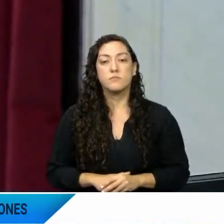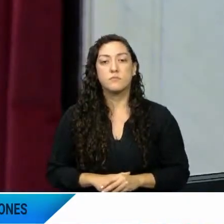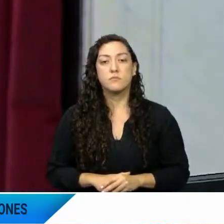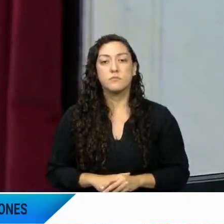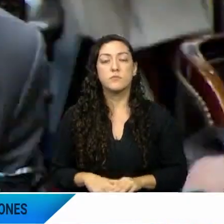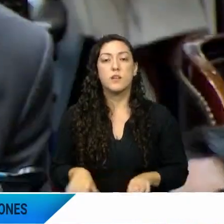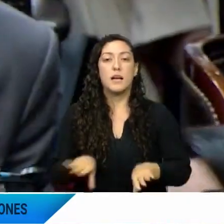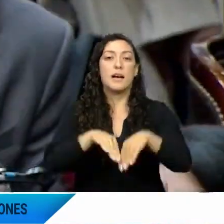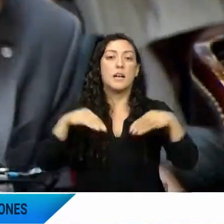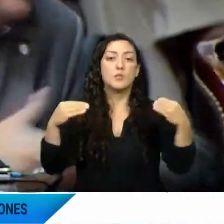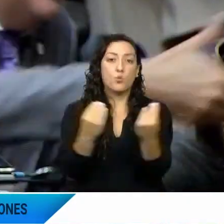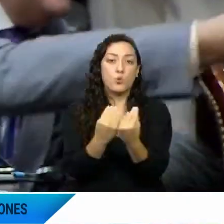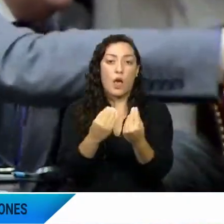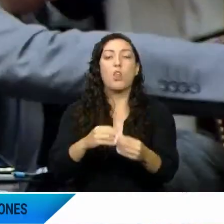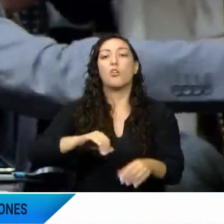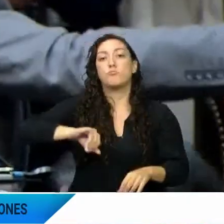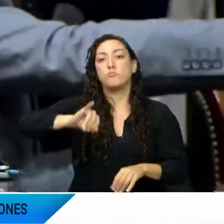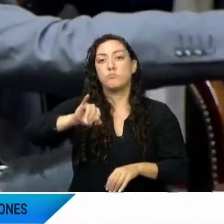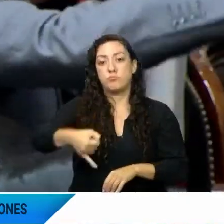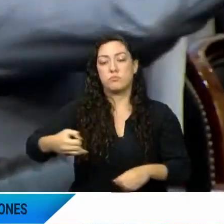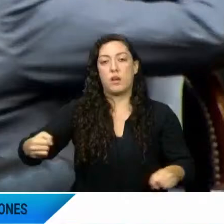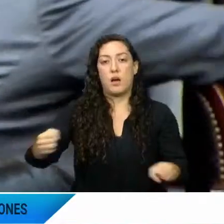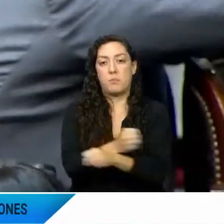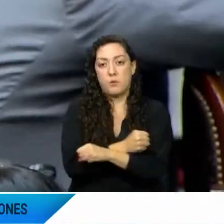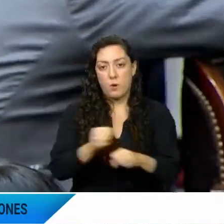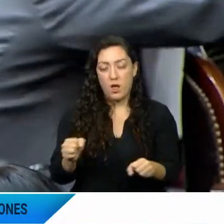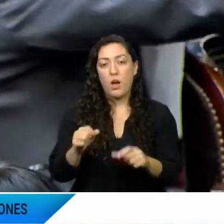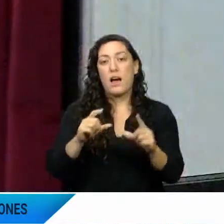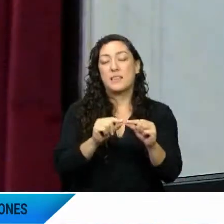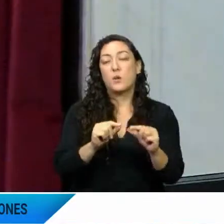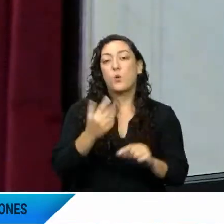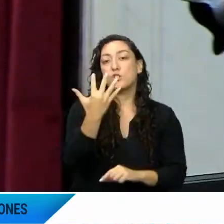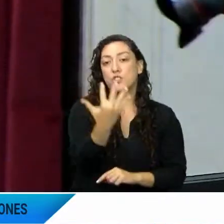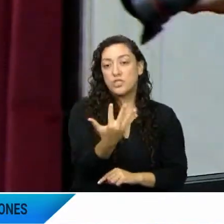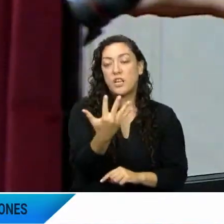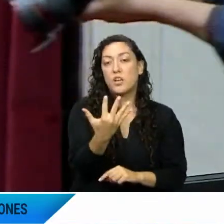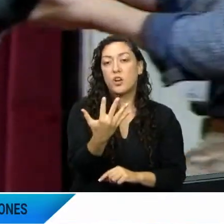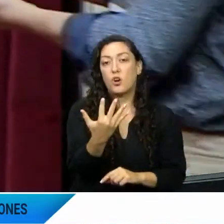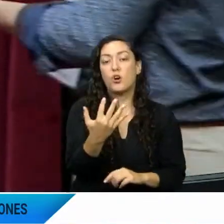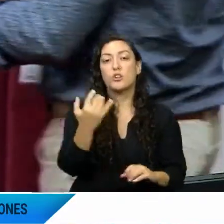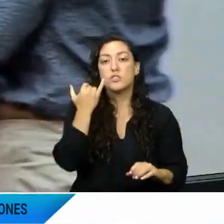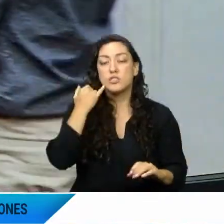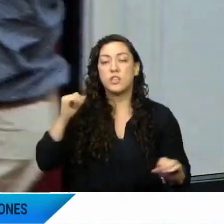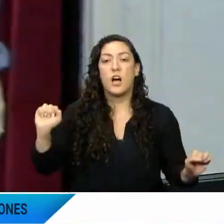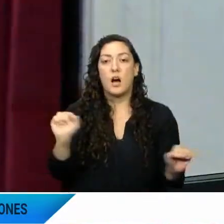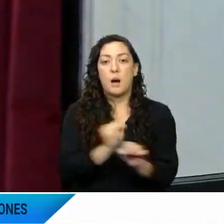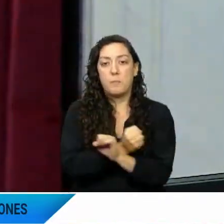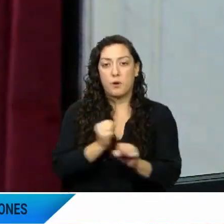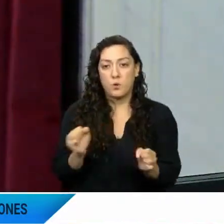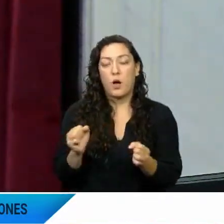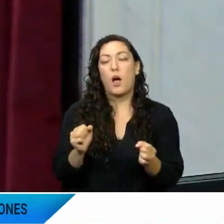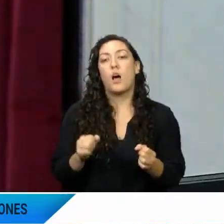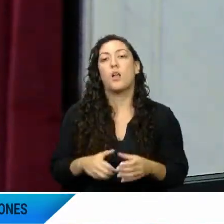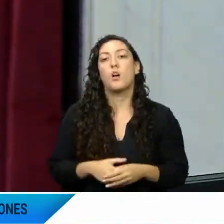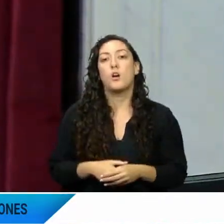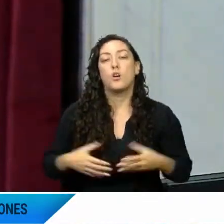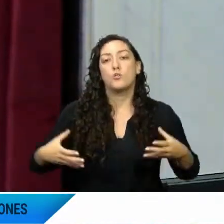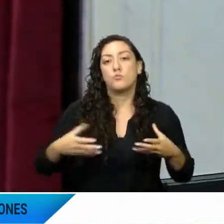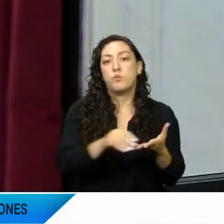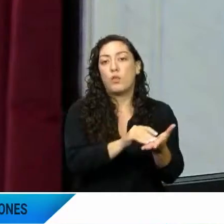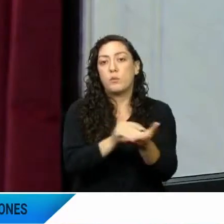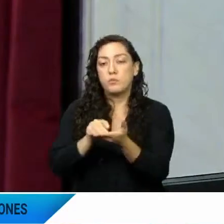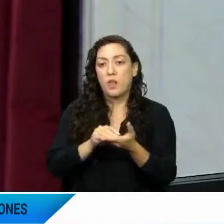Resulta afirmativo. Artículo 5 de forma queda sancionada por este cuerpo y se comunicará